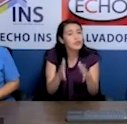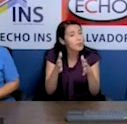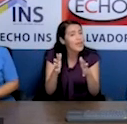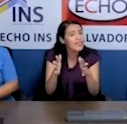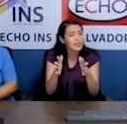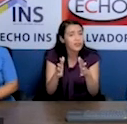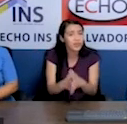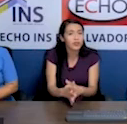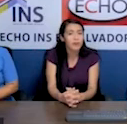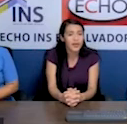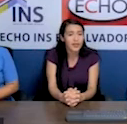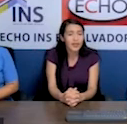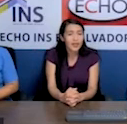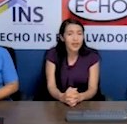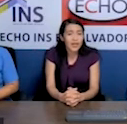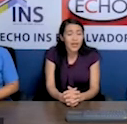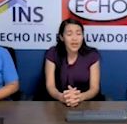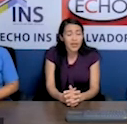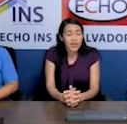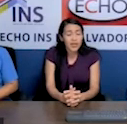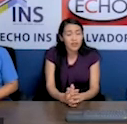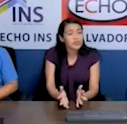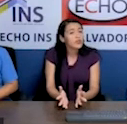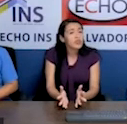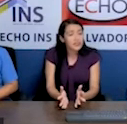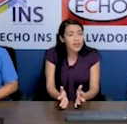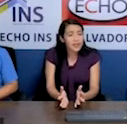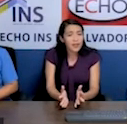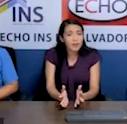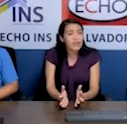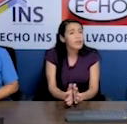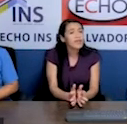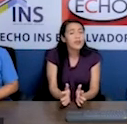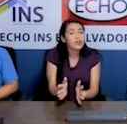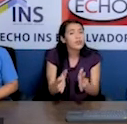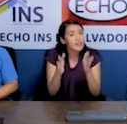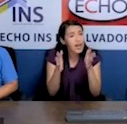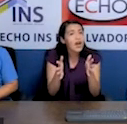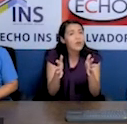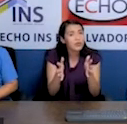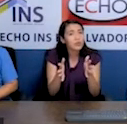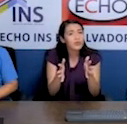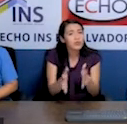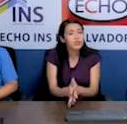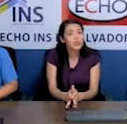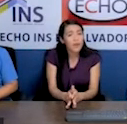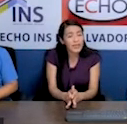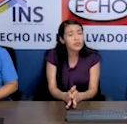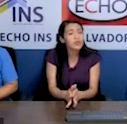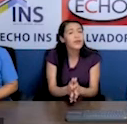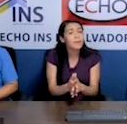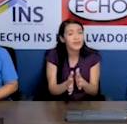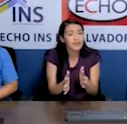la clínica nos va guiando qué tomar. Los estudios dicen que lamentablemente cuando se da un abdomen